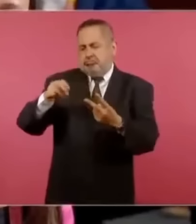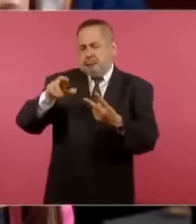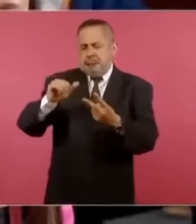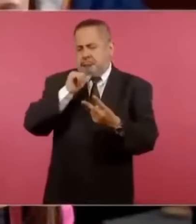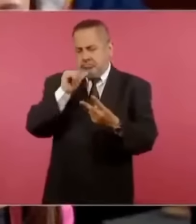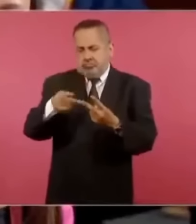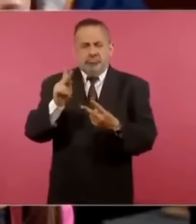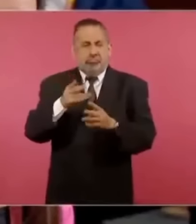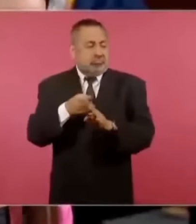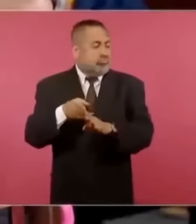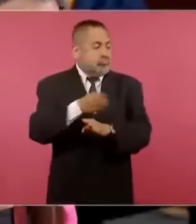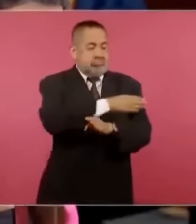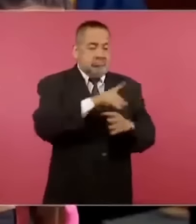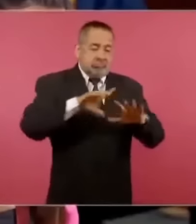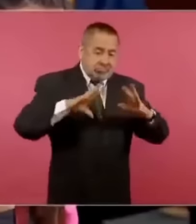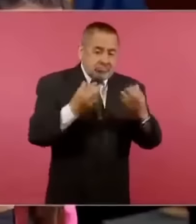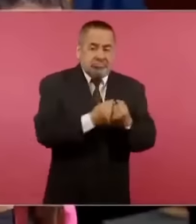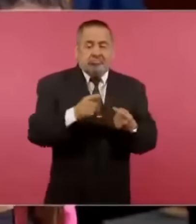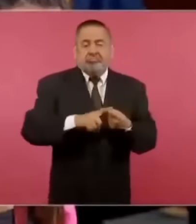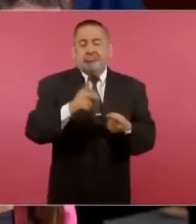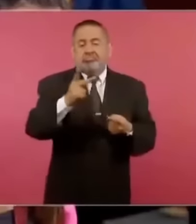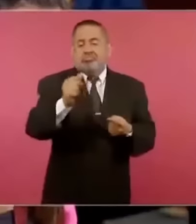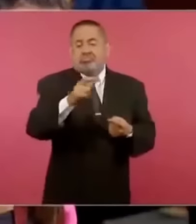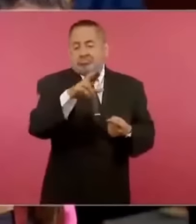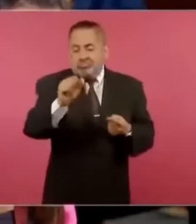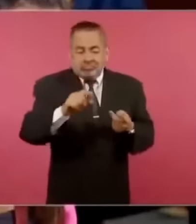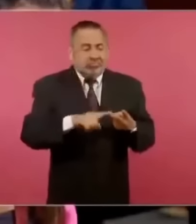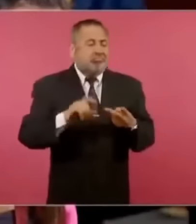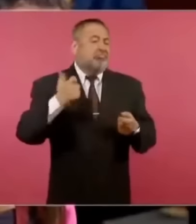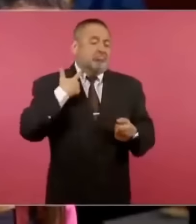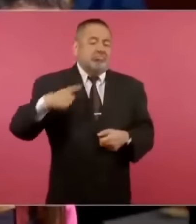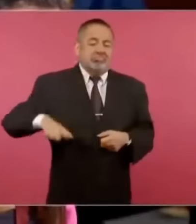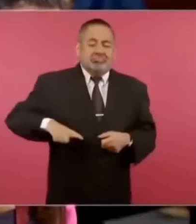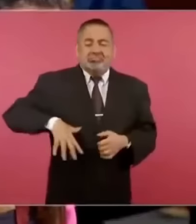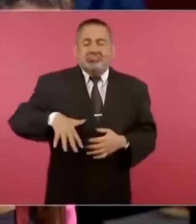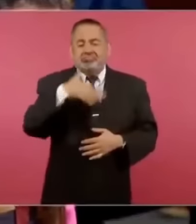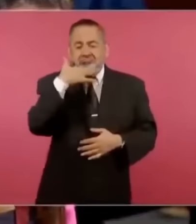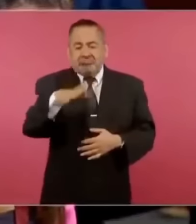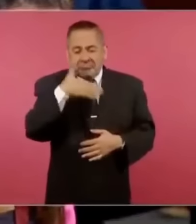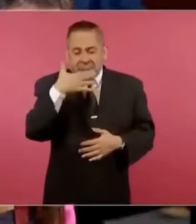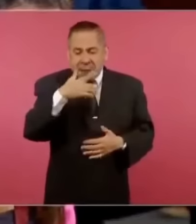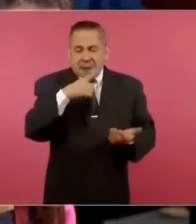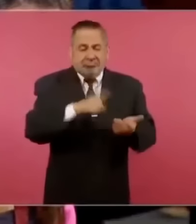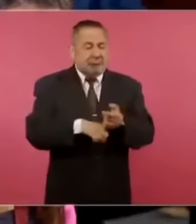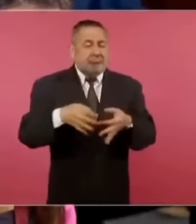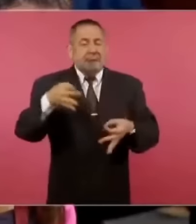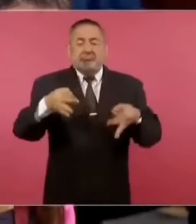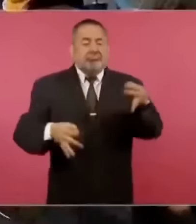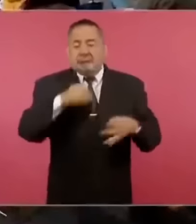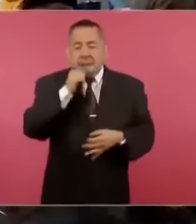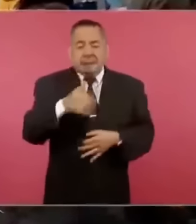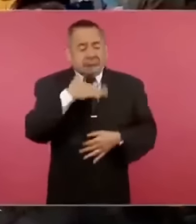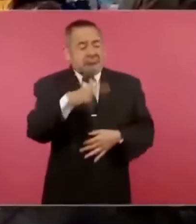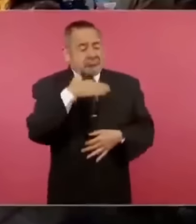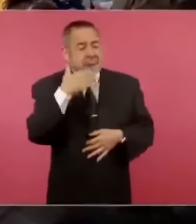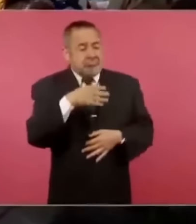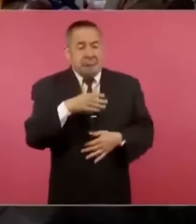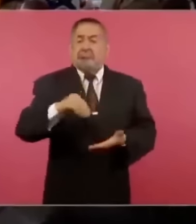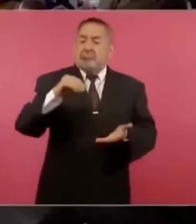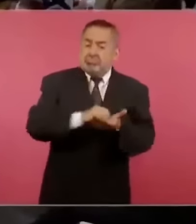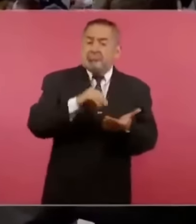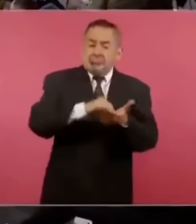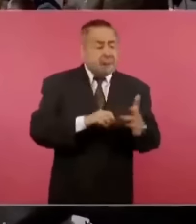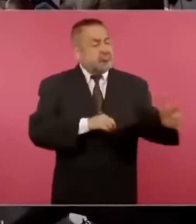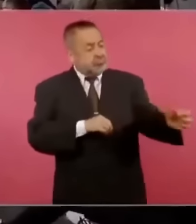demás presidentes son del padrecismo, de los gobiernos más corruptos que no han sido juzgados. Entonces, yo a